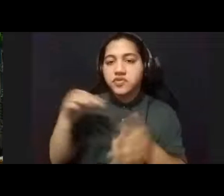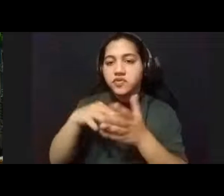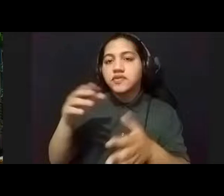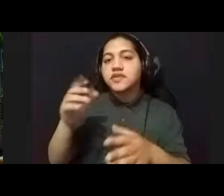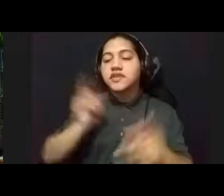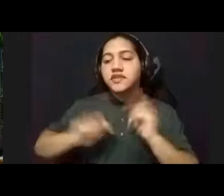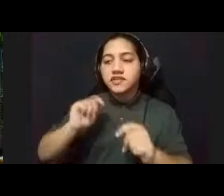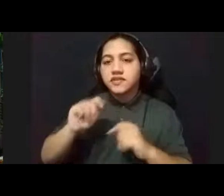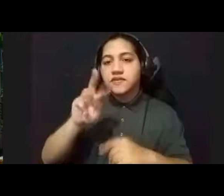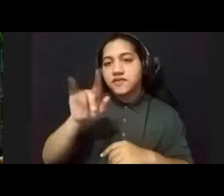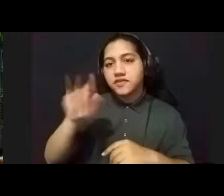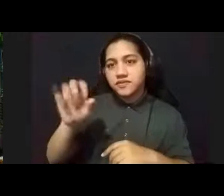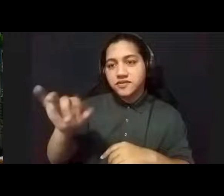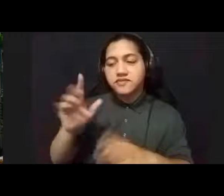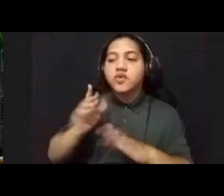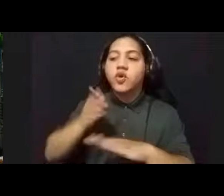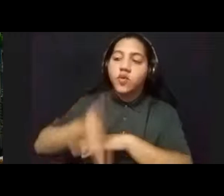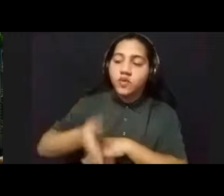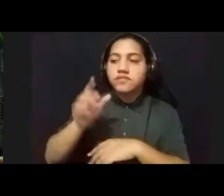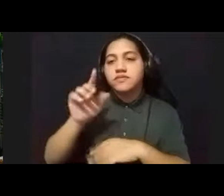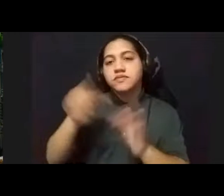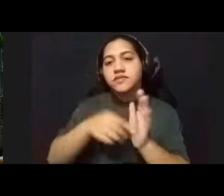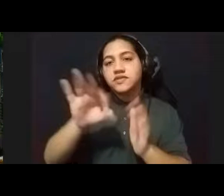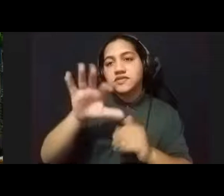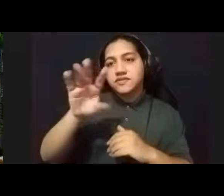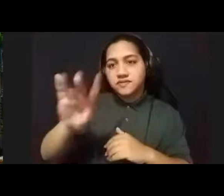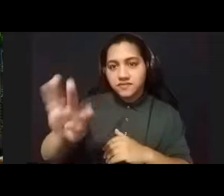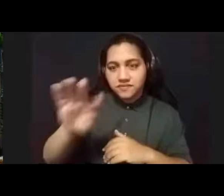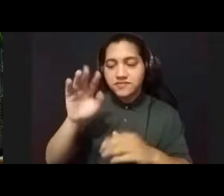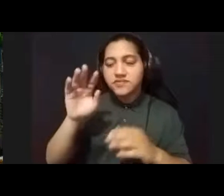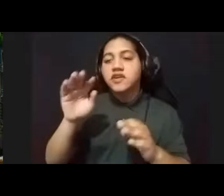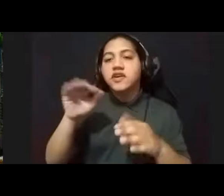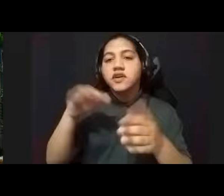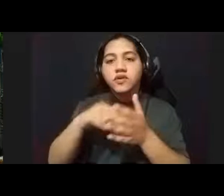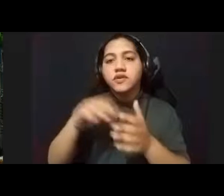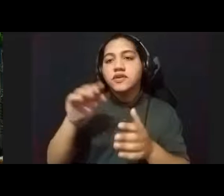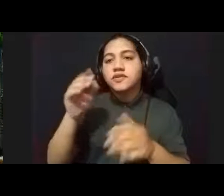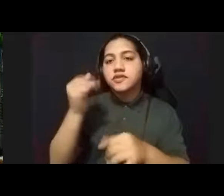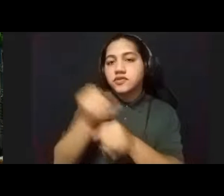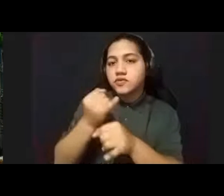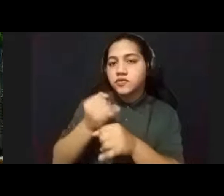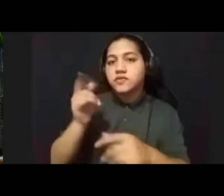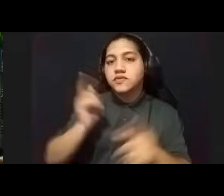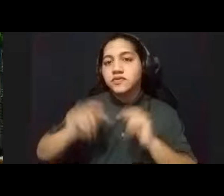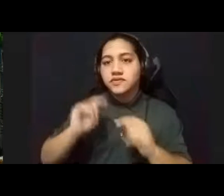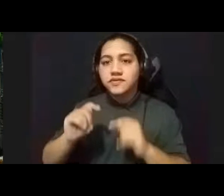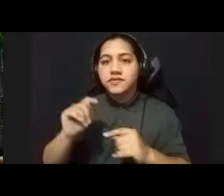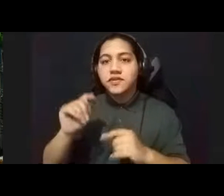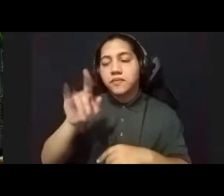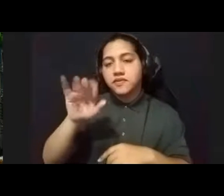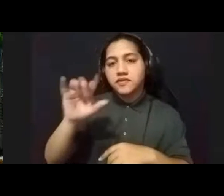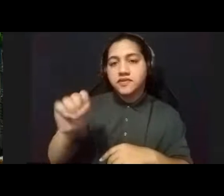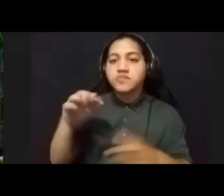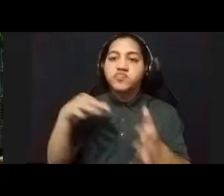en 1974, estudió en el Instituto de Teatro de Barcelona y estudió escenografía. Cuando escribió su